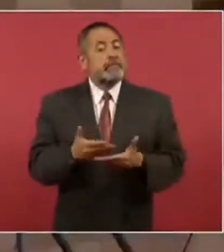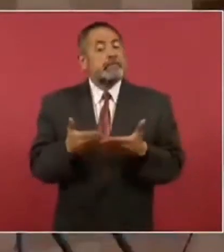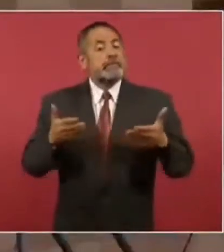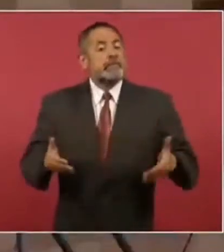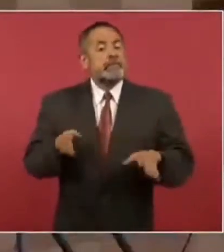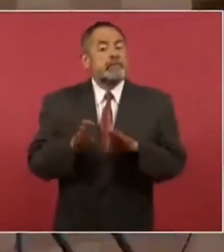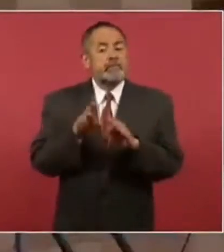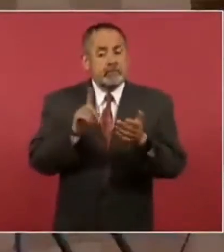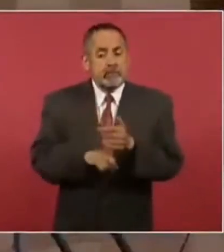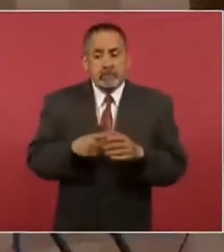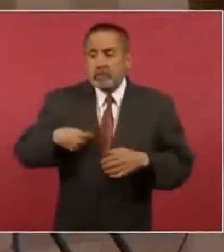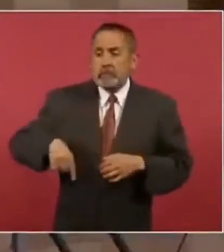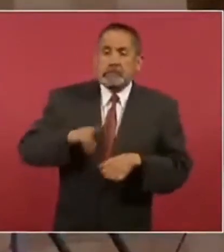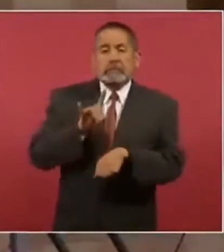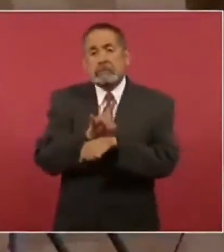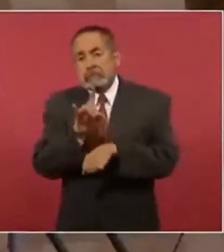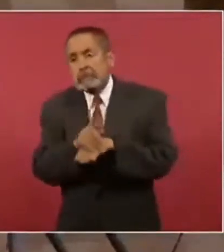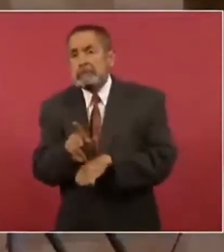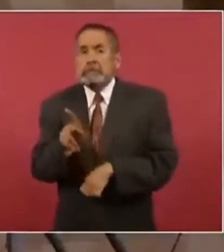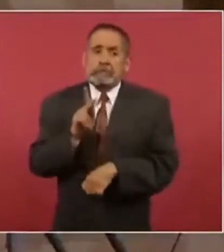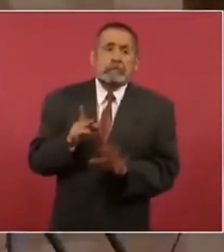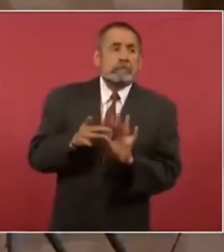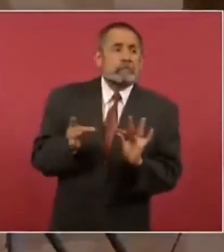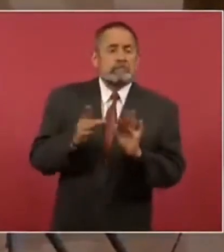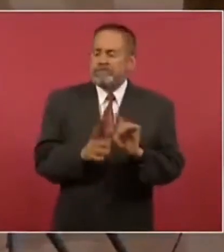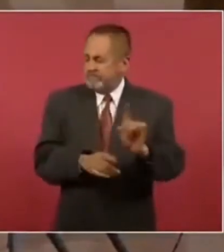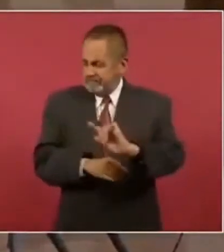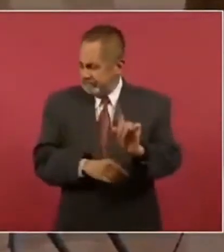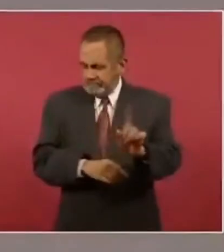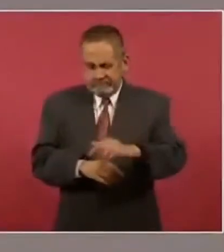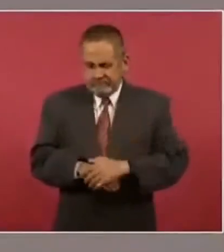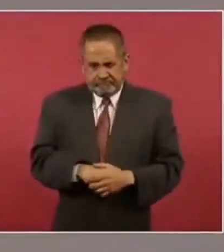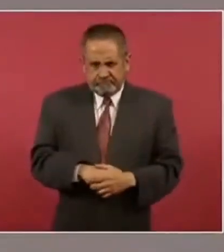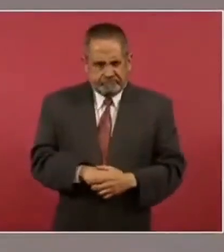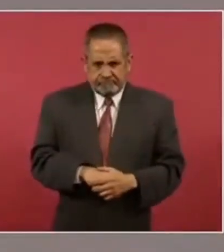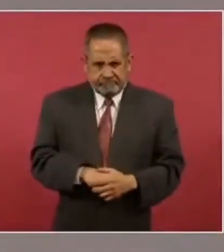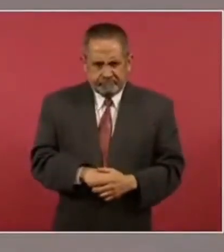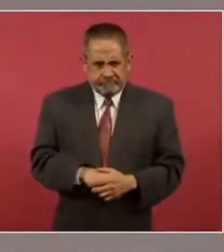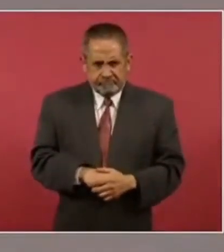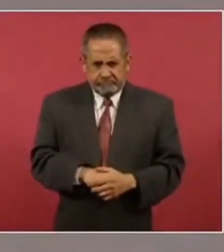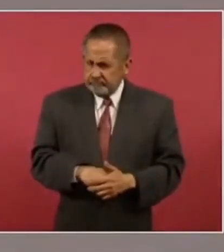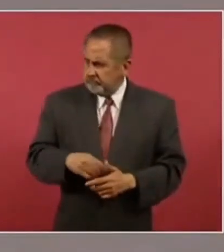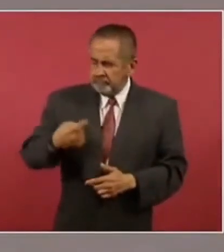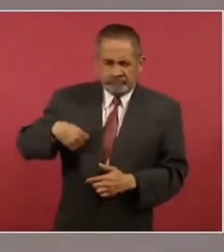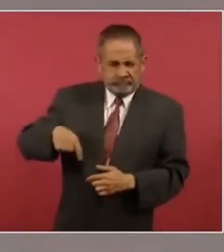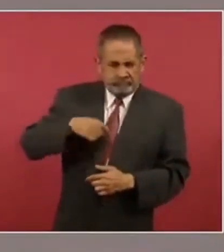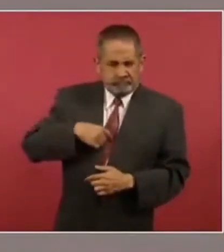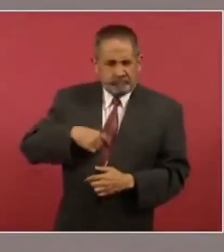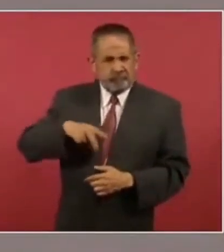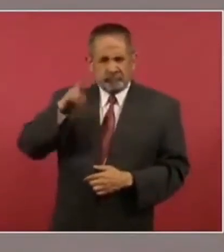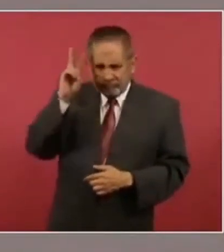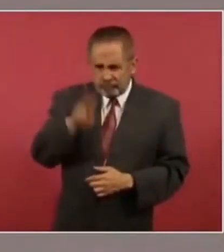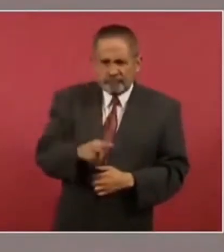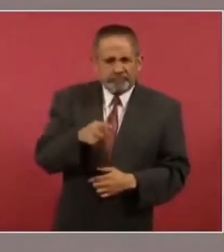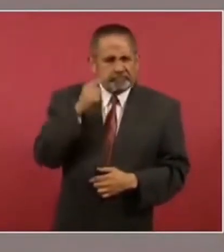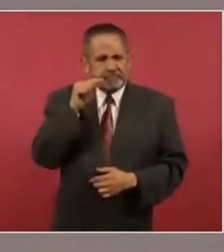no hay simulación. De verdad, se combate